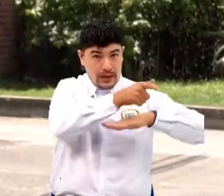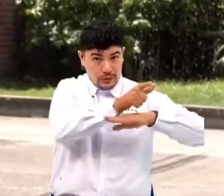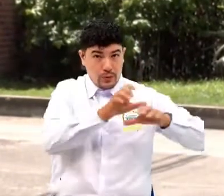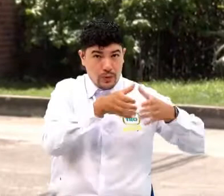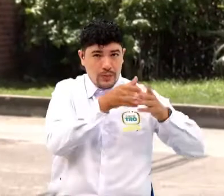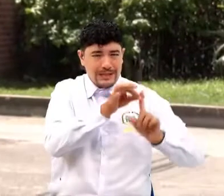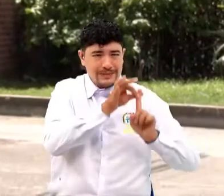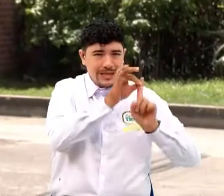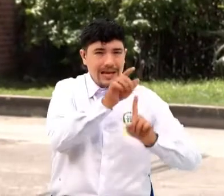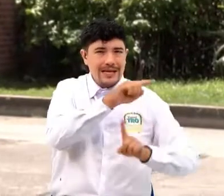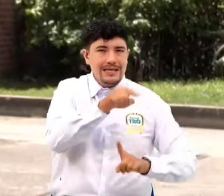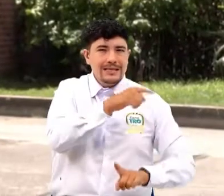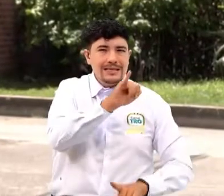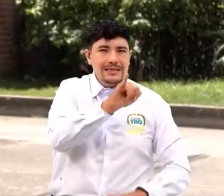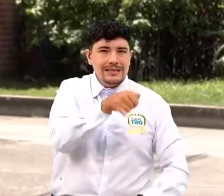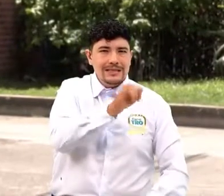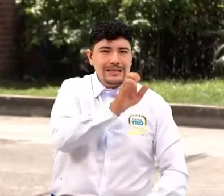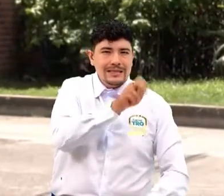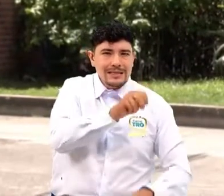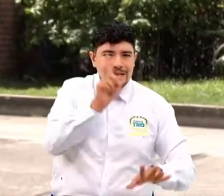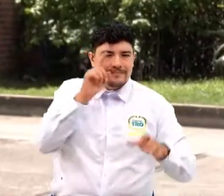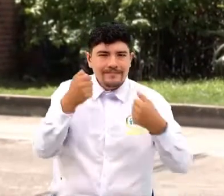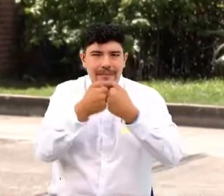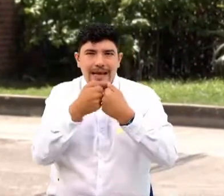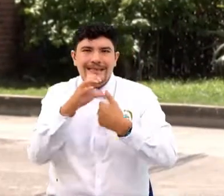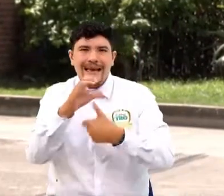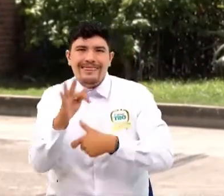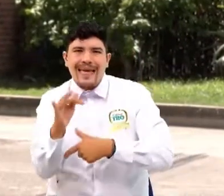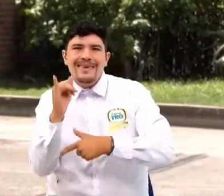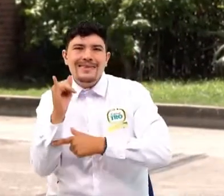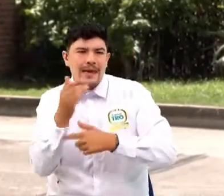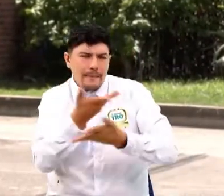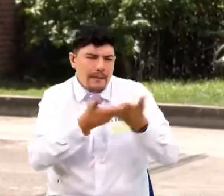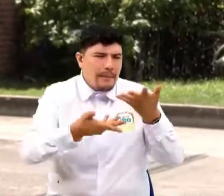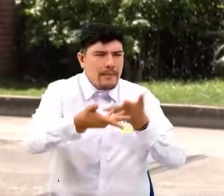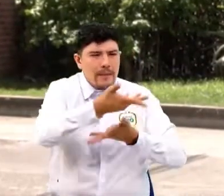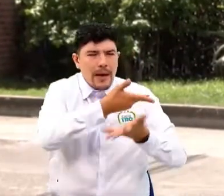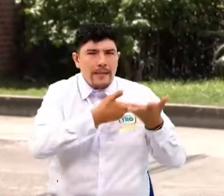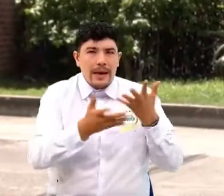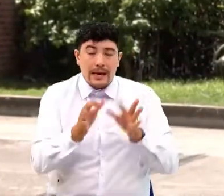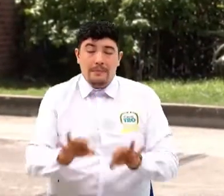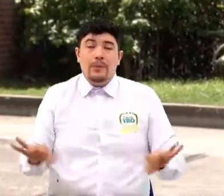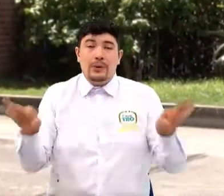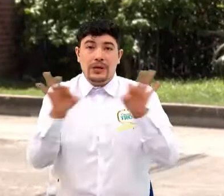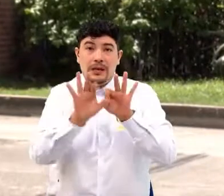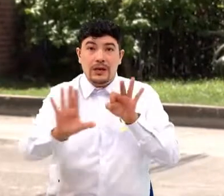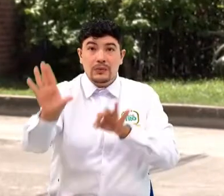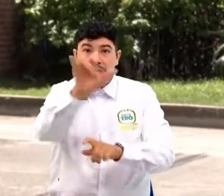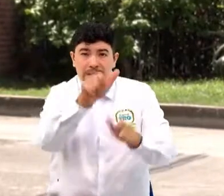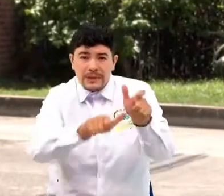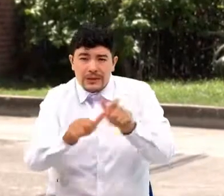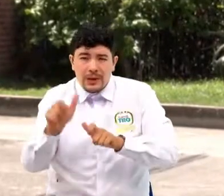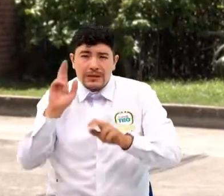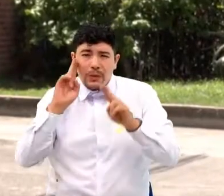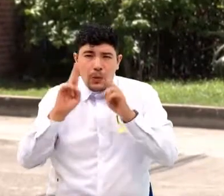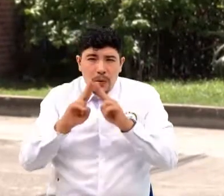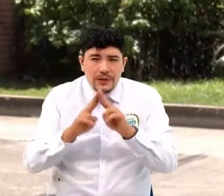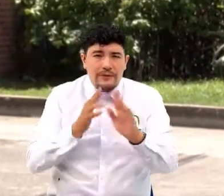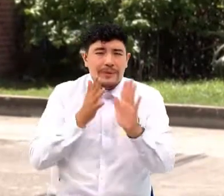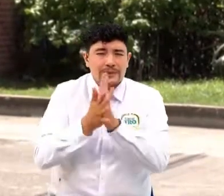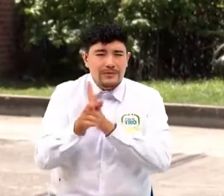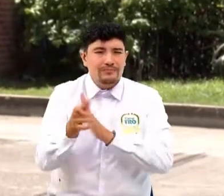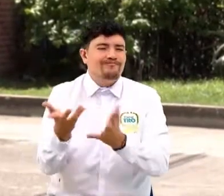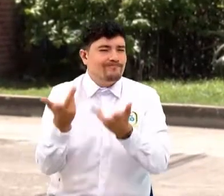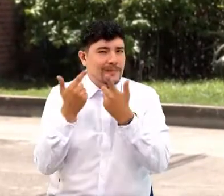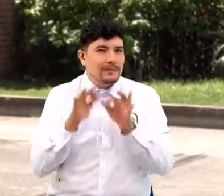junto con el CTI. Es importante resaltar que es también muy vital la colaboración de las personas que tengan alguna información. ¿Qué dicen